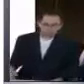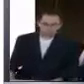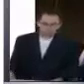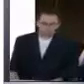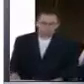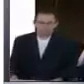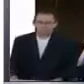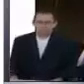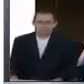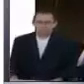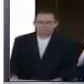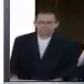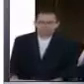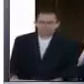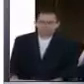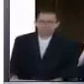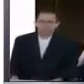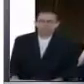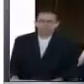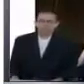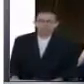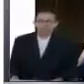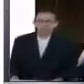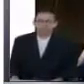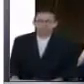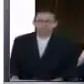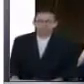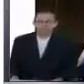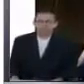palabra de Dios, ¿correcto?